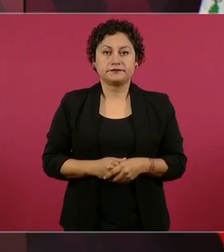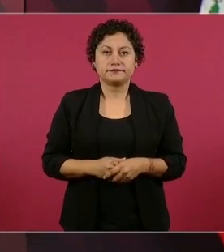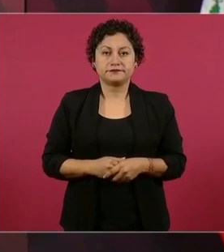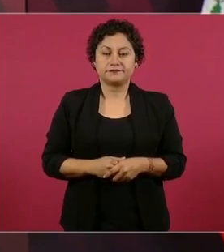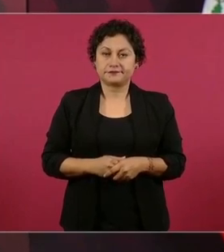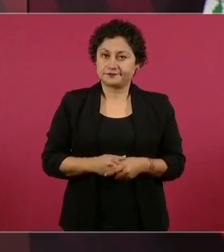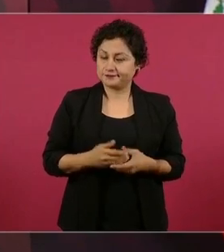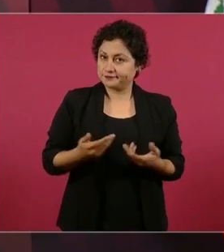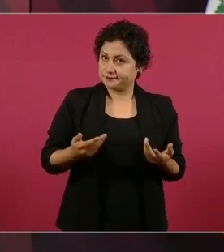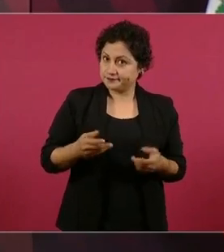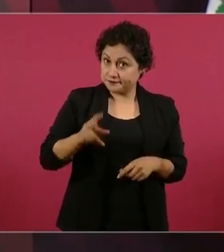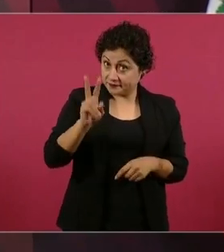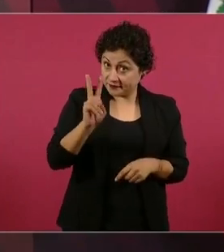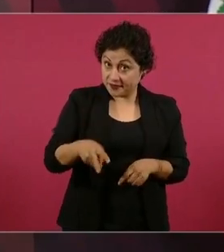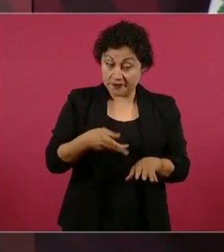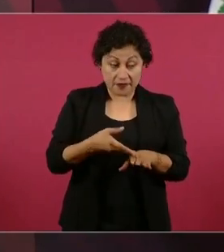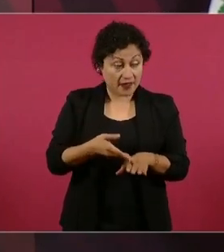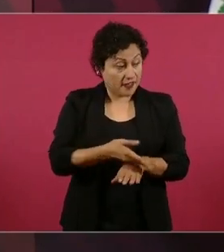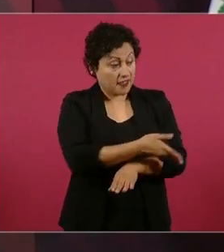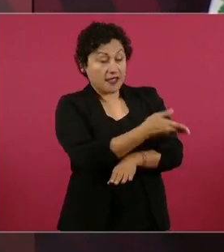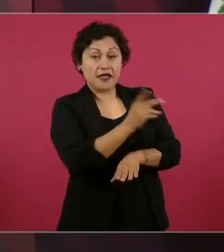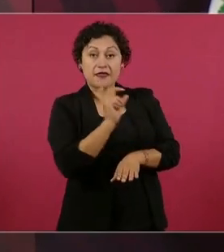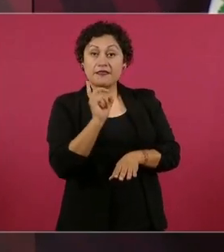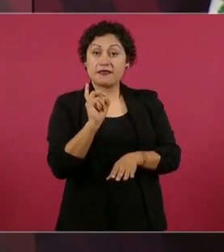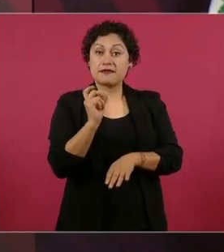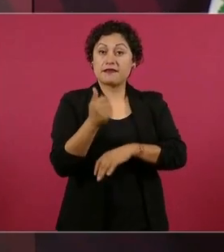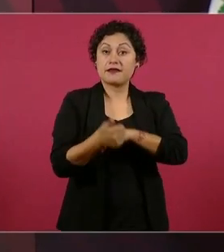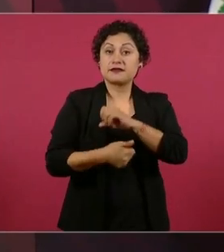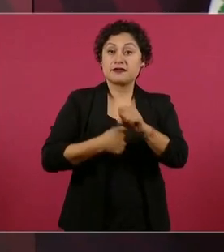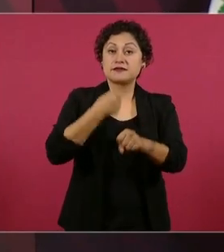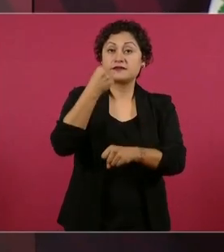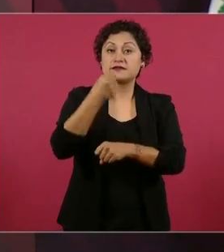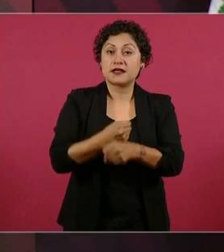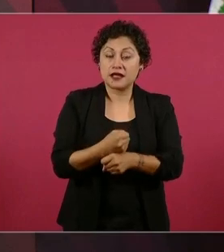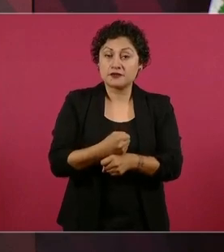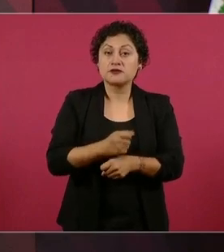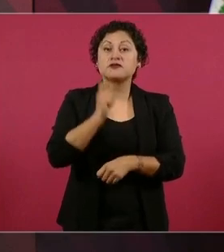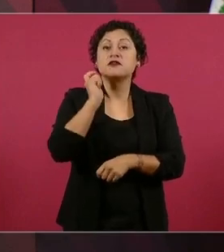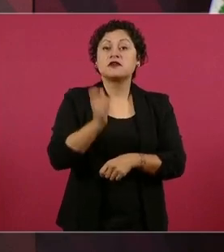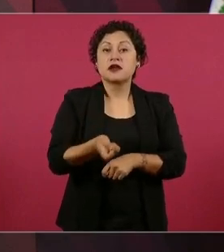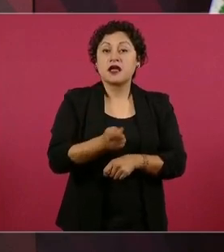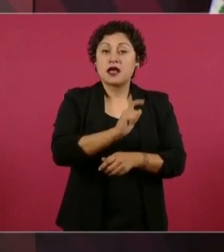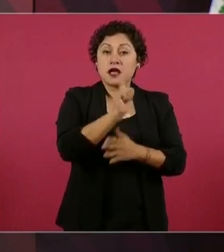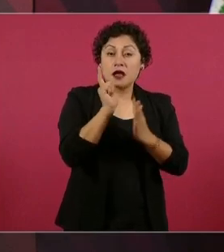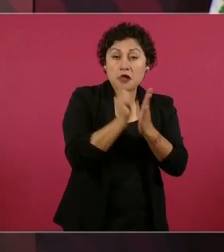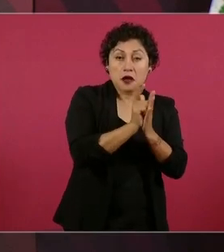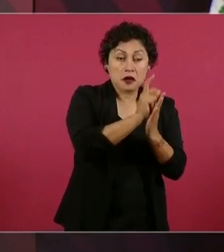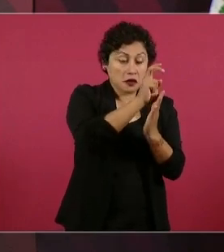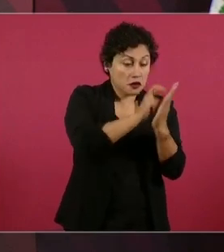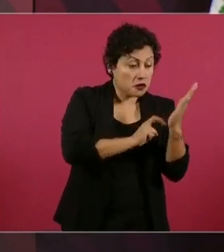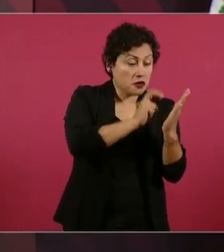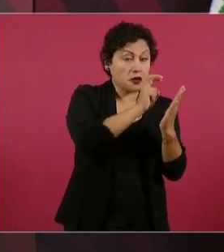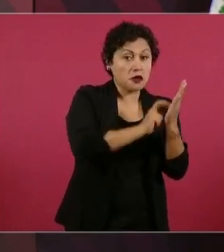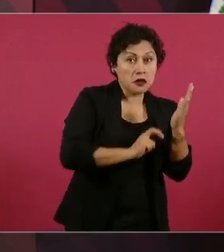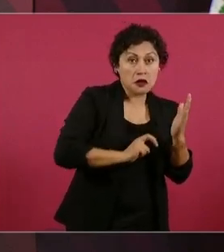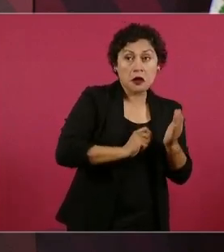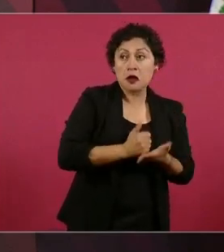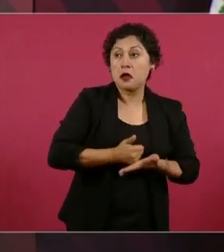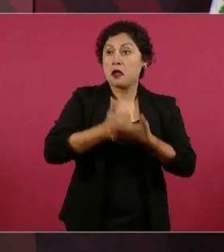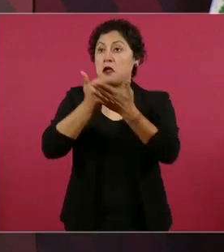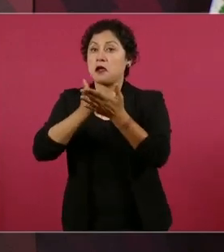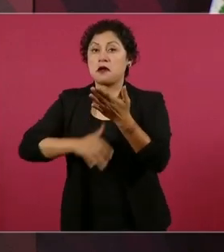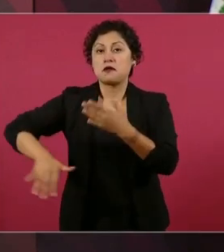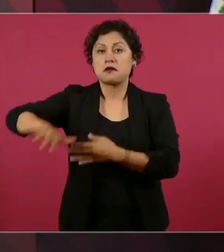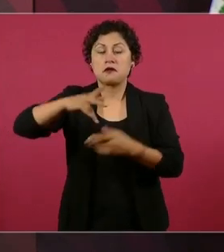hubo una sola reforma en 36 años en beneficio del pueblo, ninguna reforma